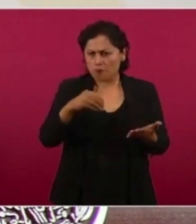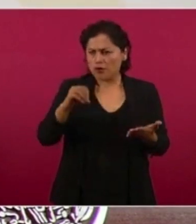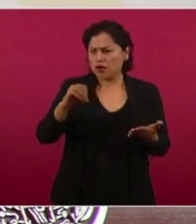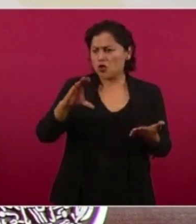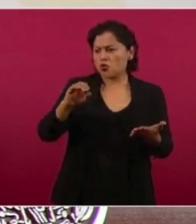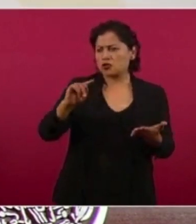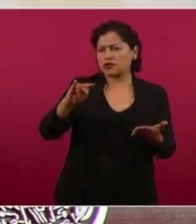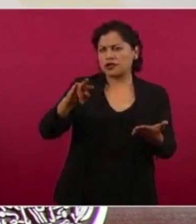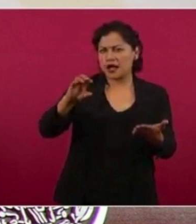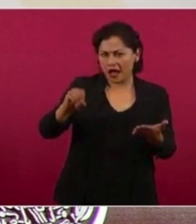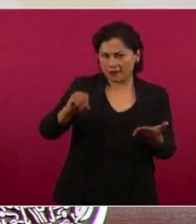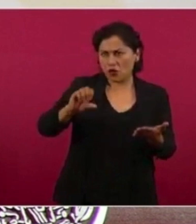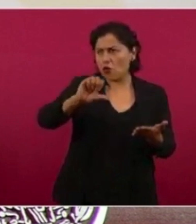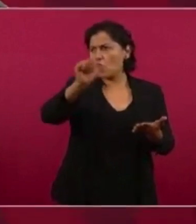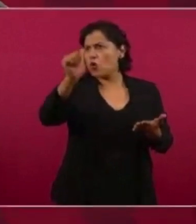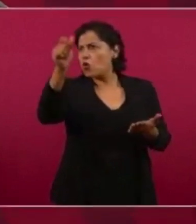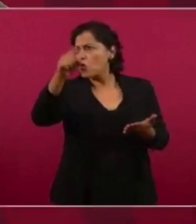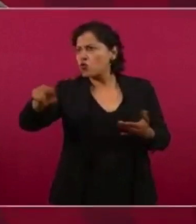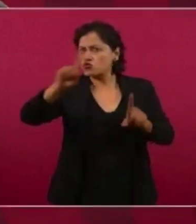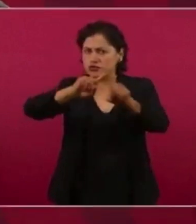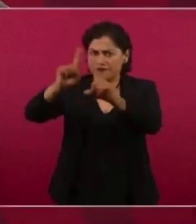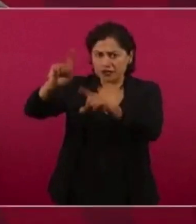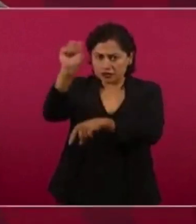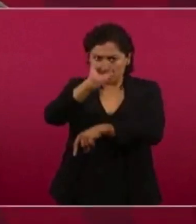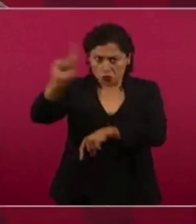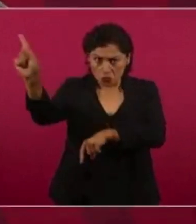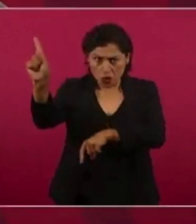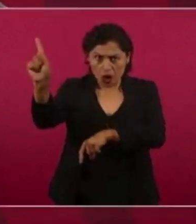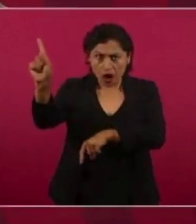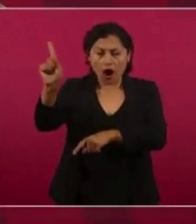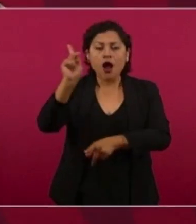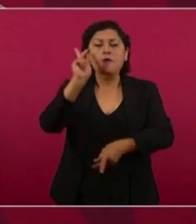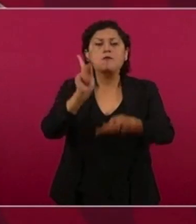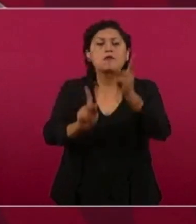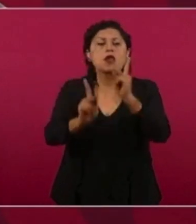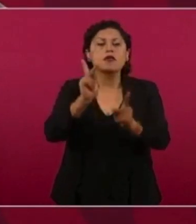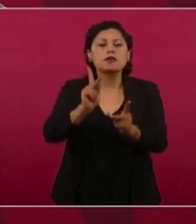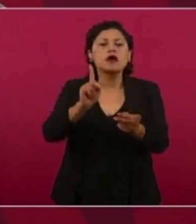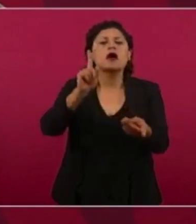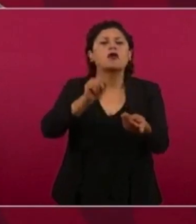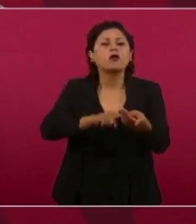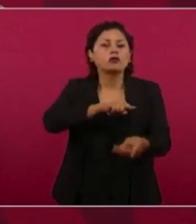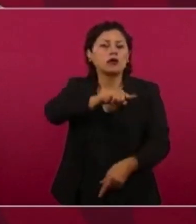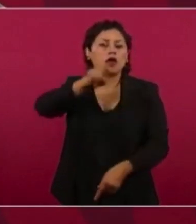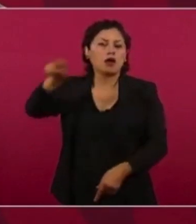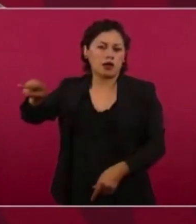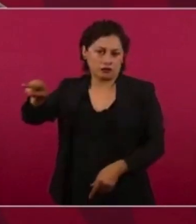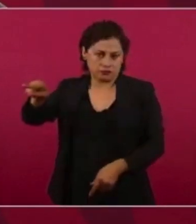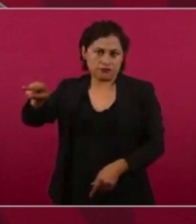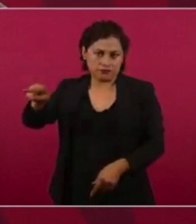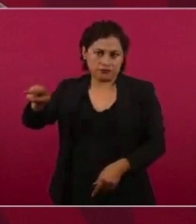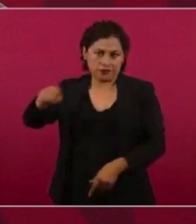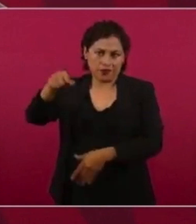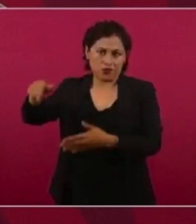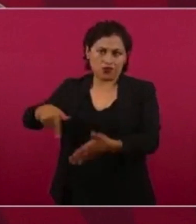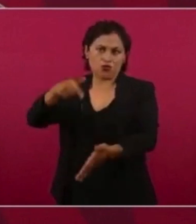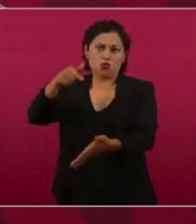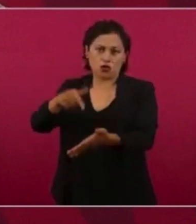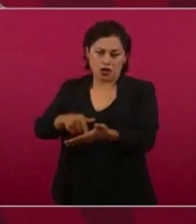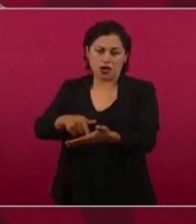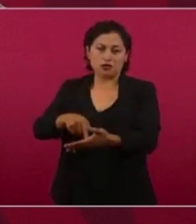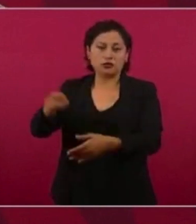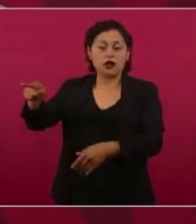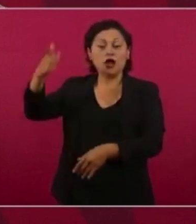allá. Nuestro director en Quintana Roo, Margarito Molina, ha estado permanentemente en